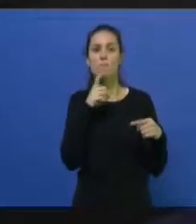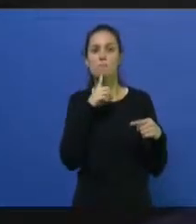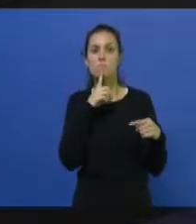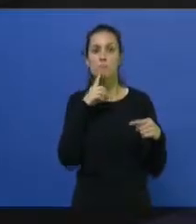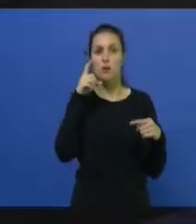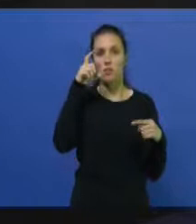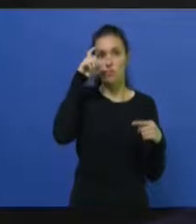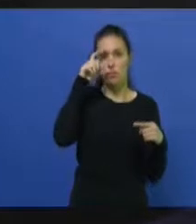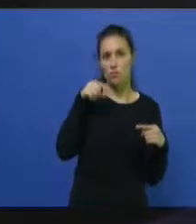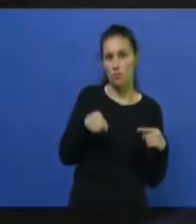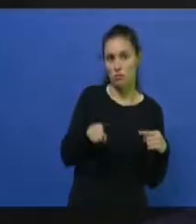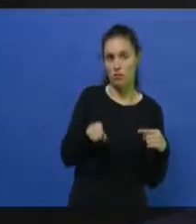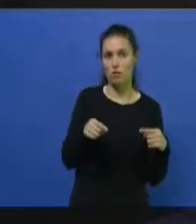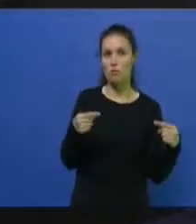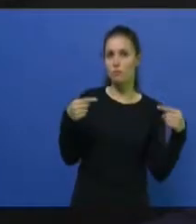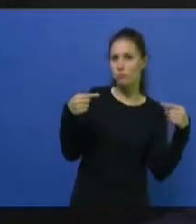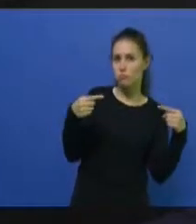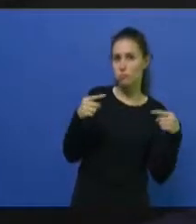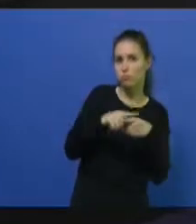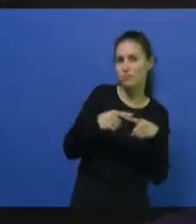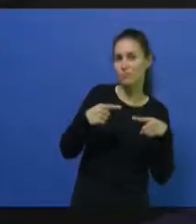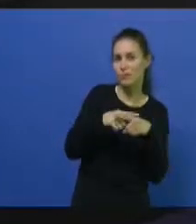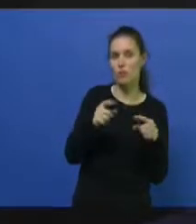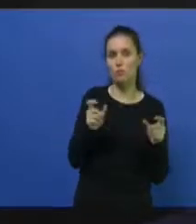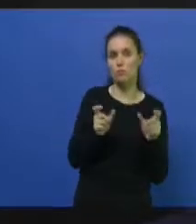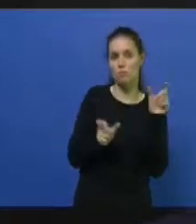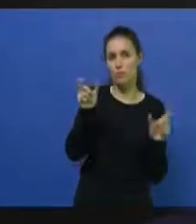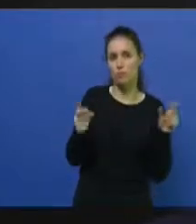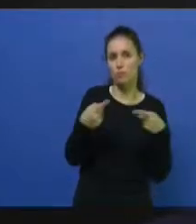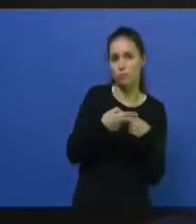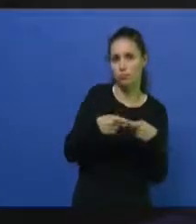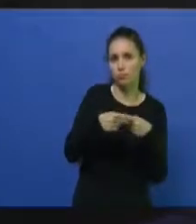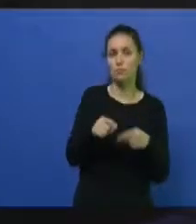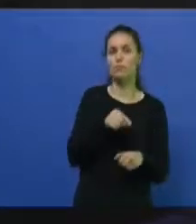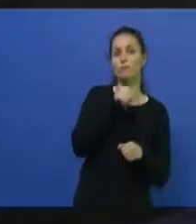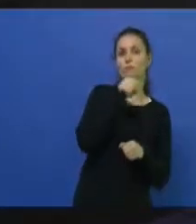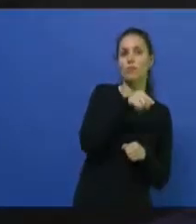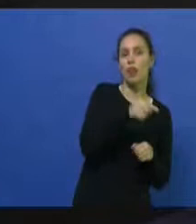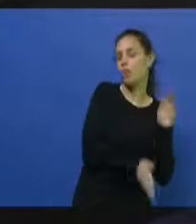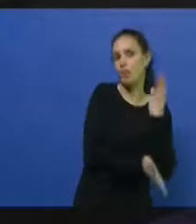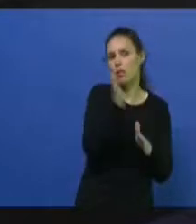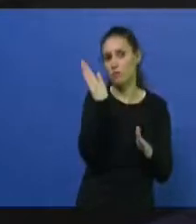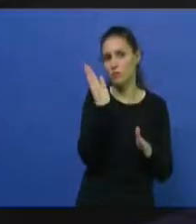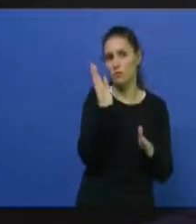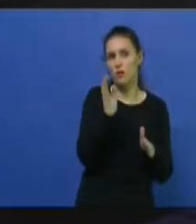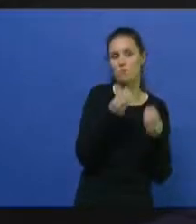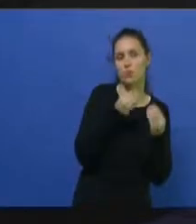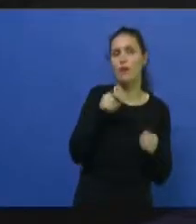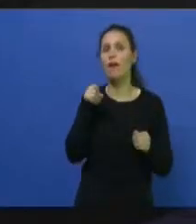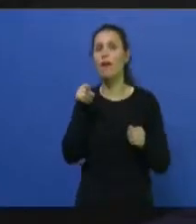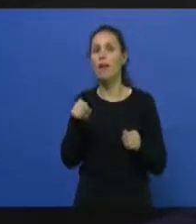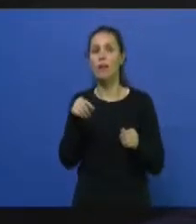Bueno, es el nuevo director de Centros Vecinales. En realidad, De Falco salió rápido porque Bustamante lo criticó